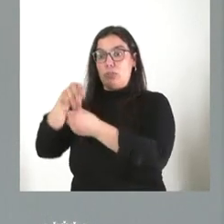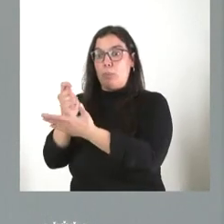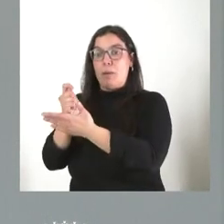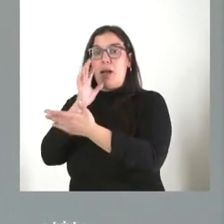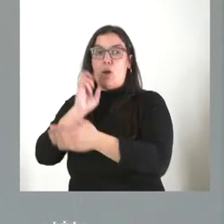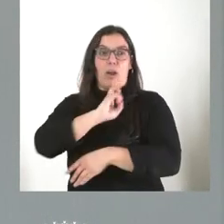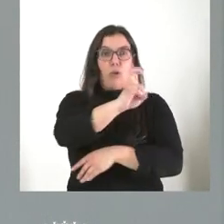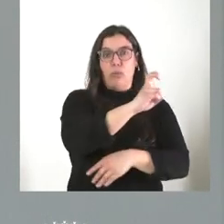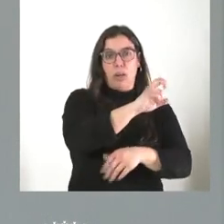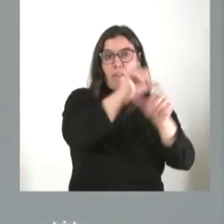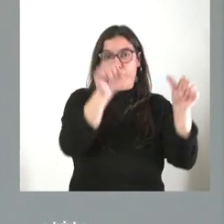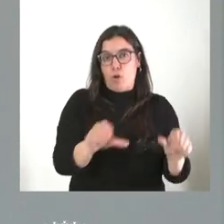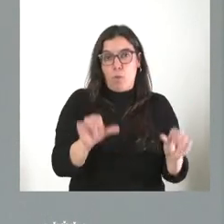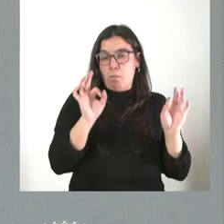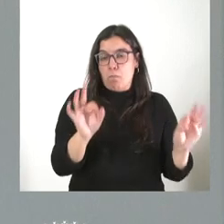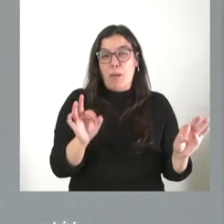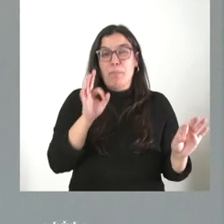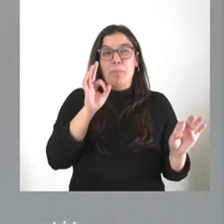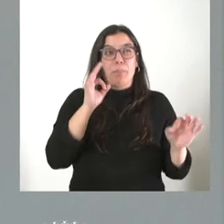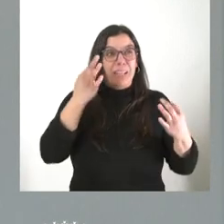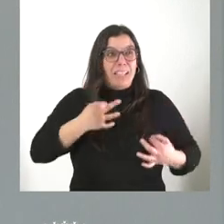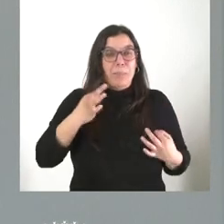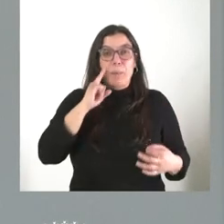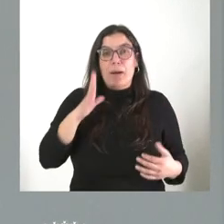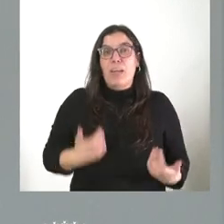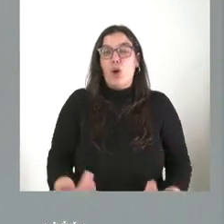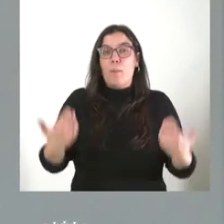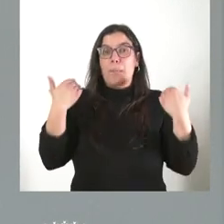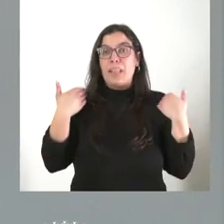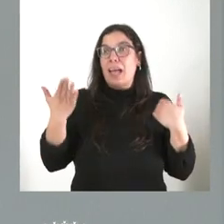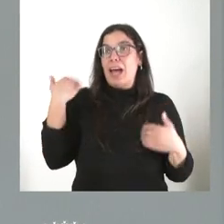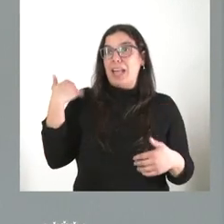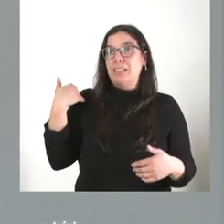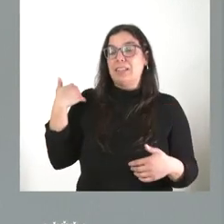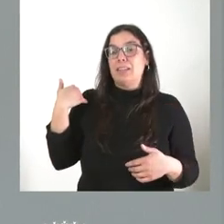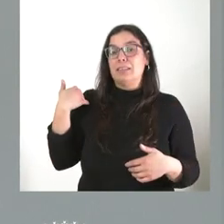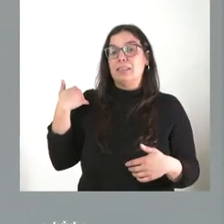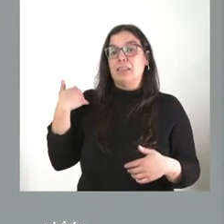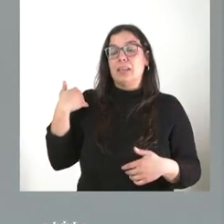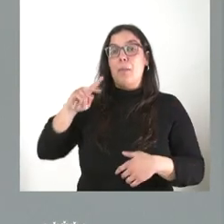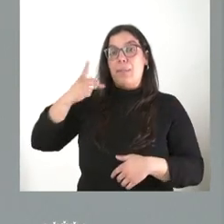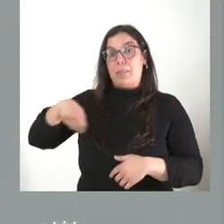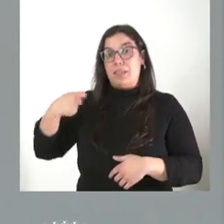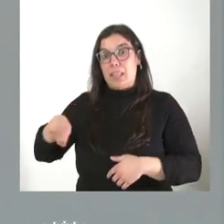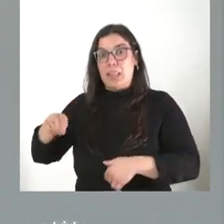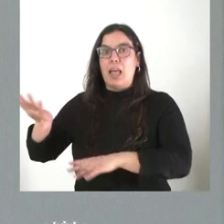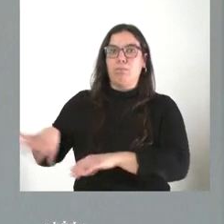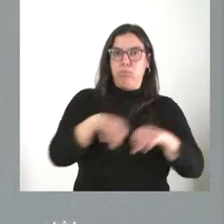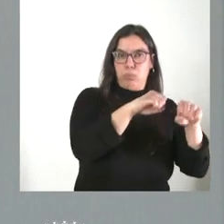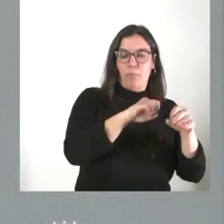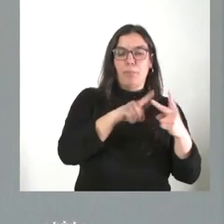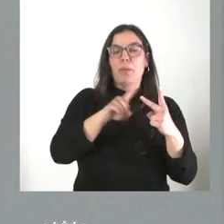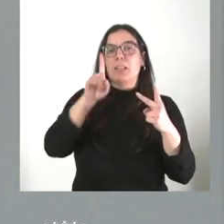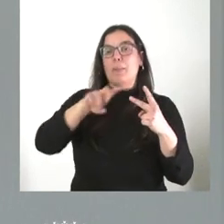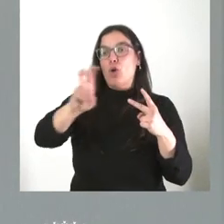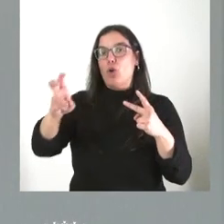en esta creo que en concreto ha asumido competencias que antes estaba en la pasada legislatura de la vicepresidencia otras en la